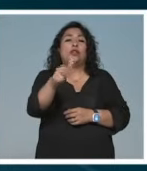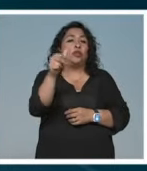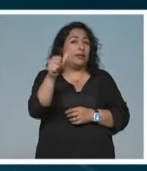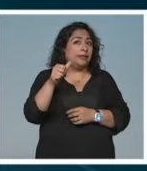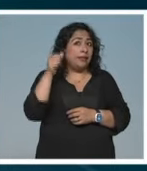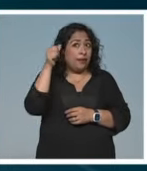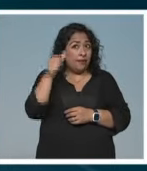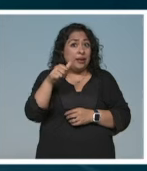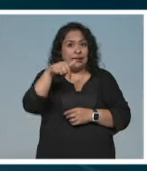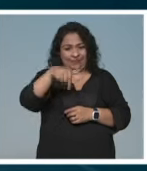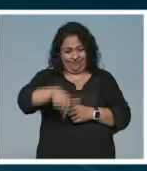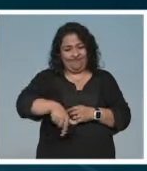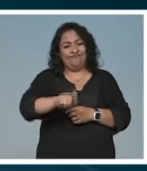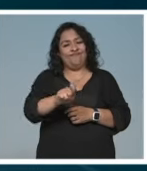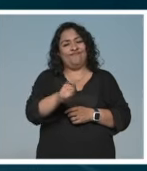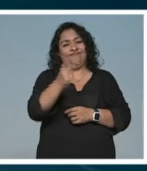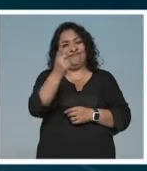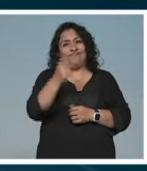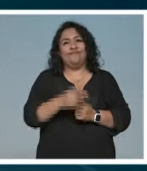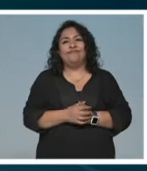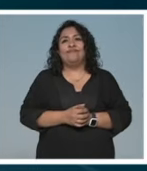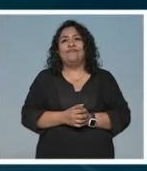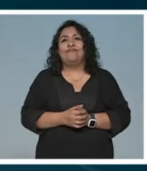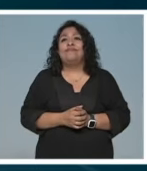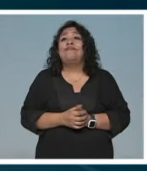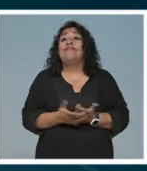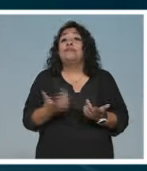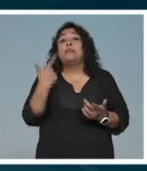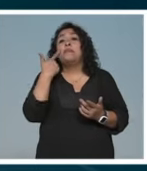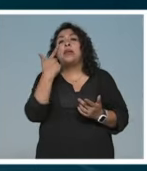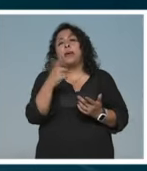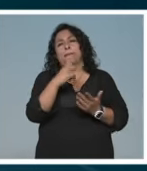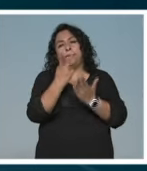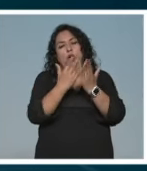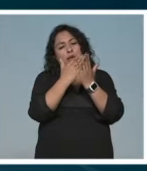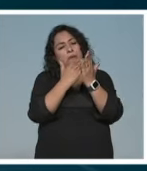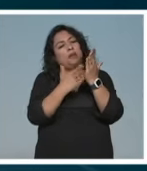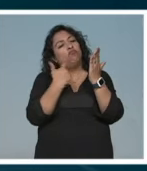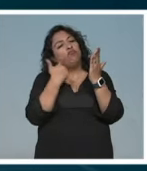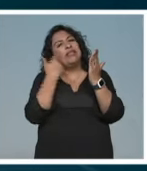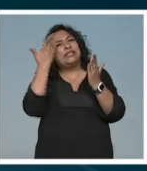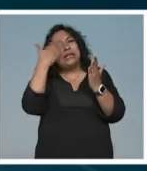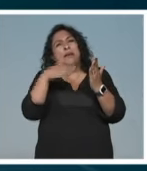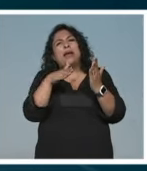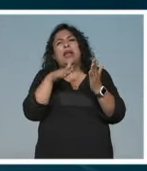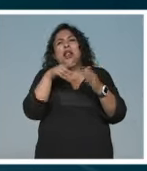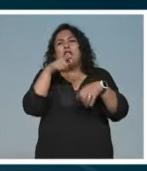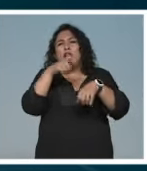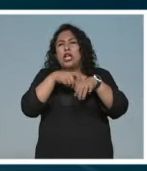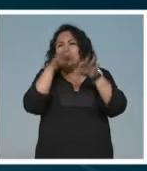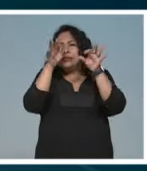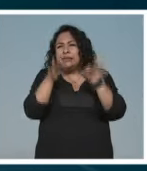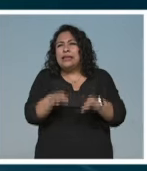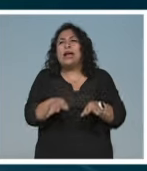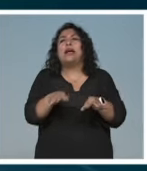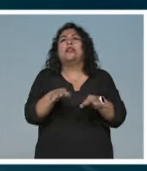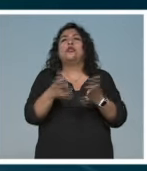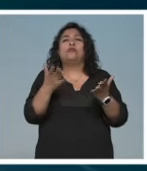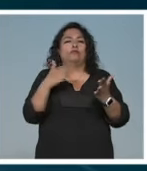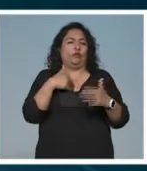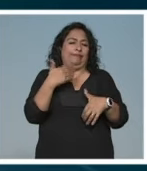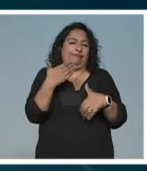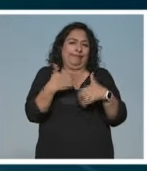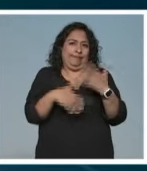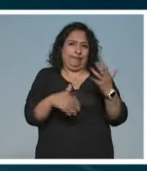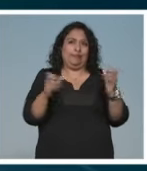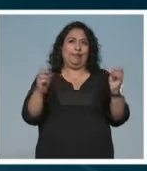abril aquí por Canal 22. Consulte nuestra programación para saber exactamente su horario. Yo me